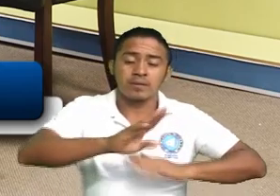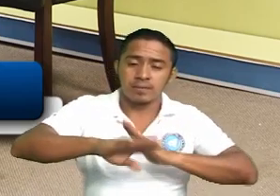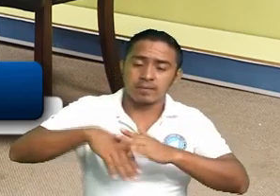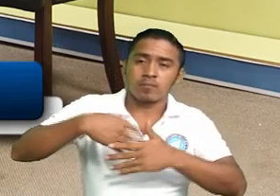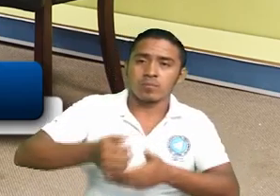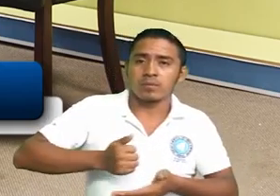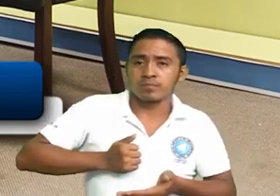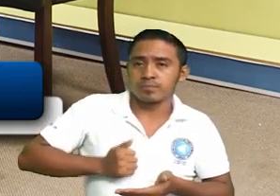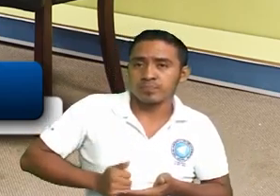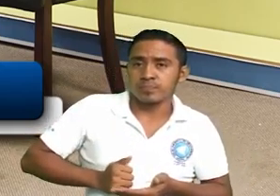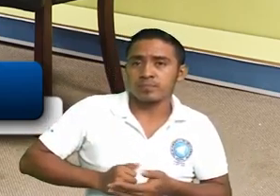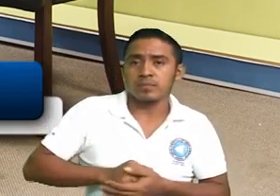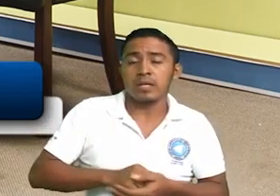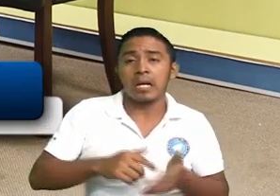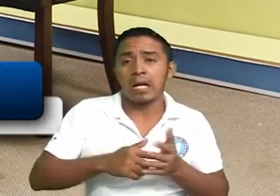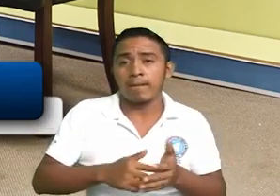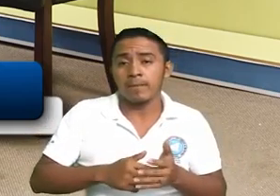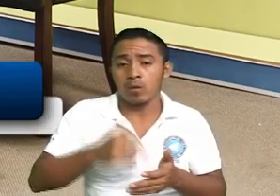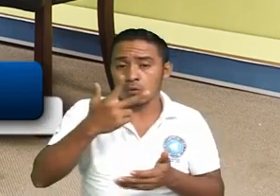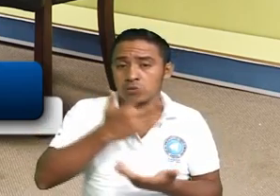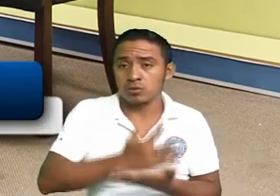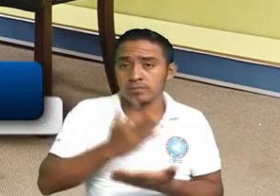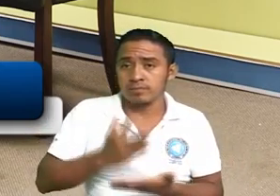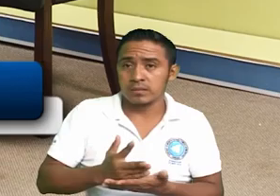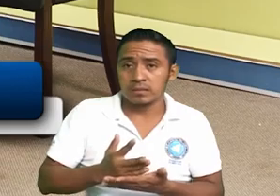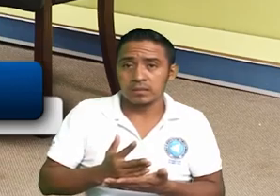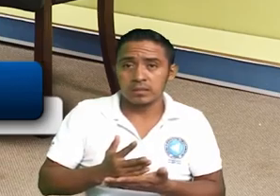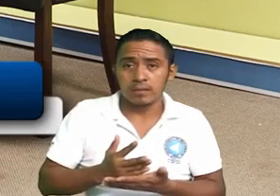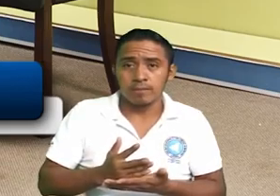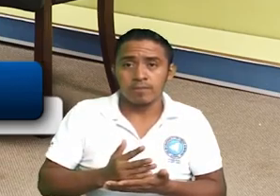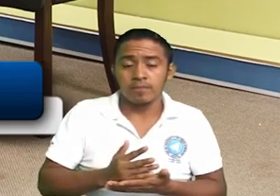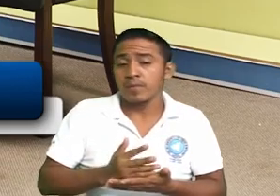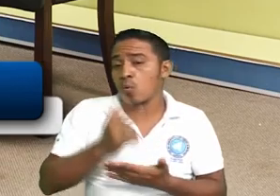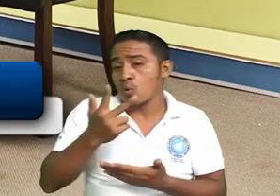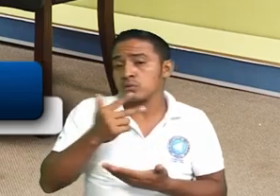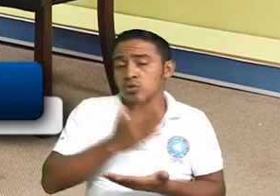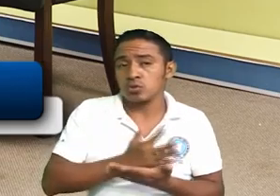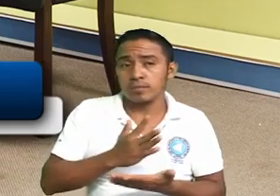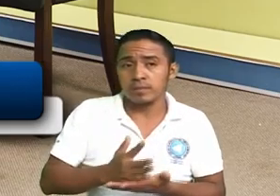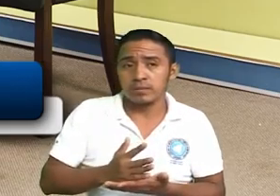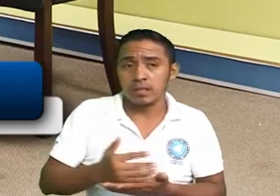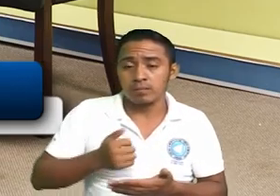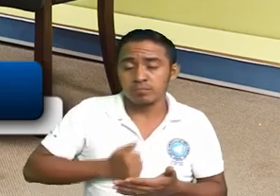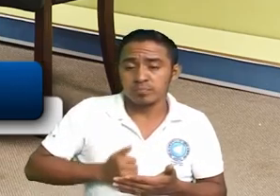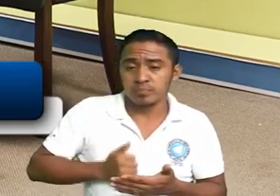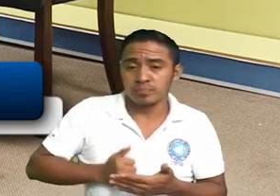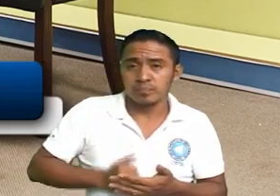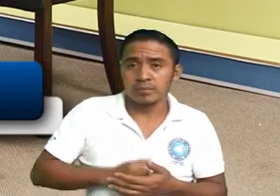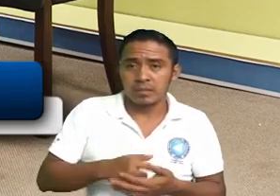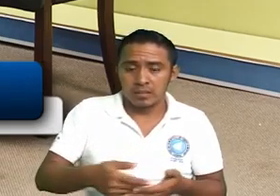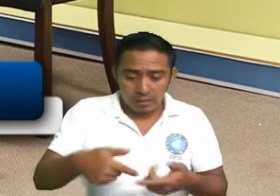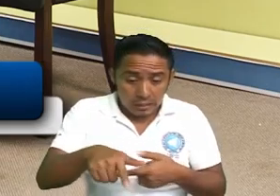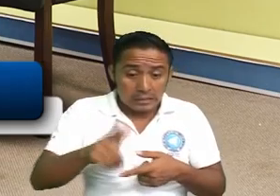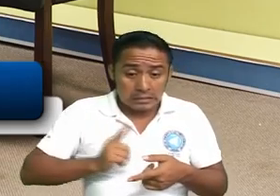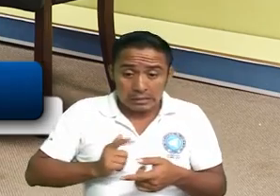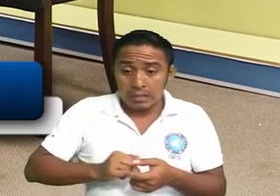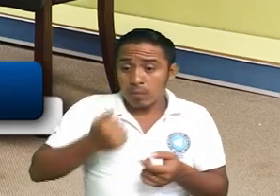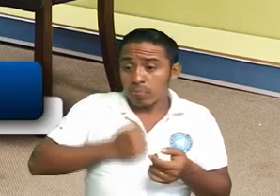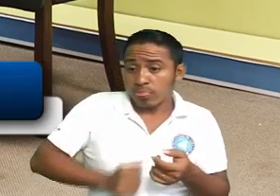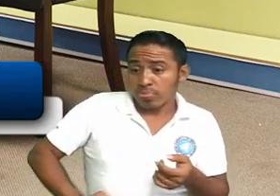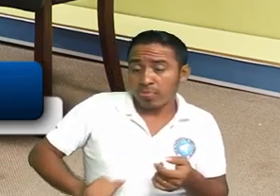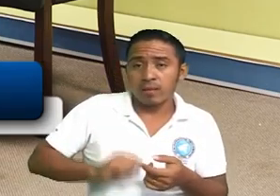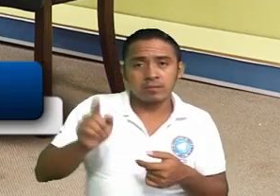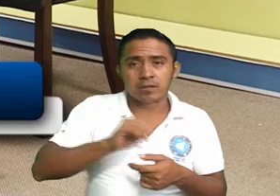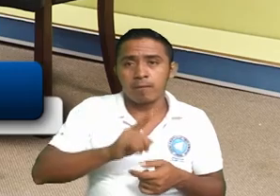está estreñido, tiene un estreñimiento. Un recién nacido tiene un hábito defecatorio normal, por lo